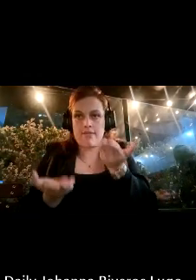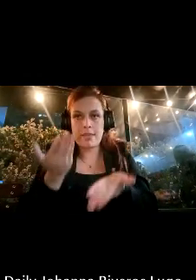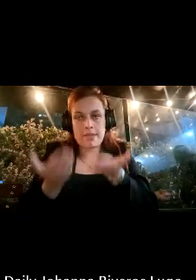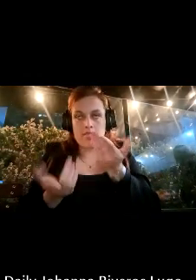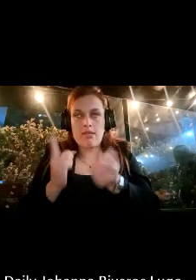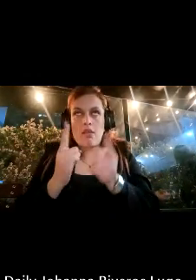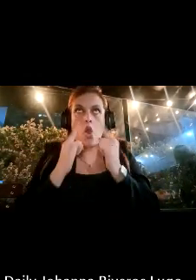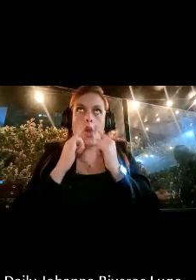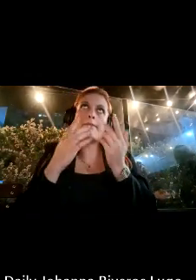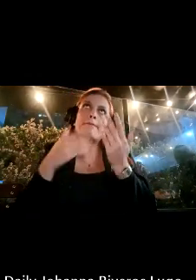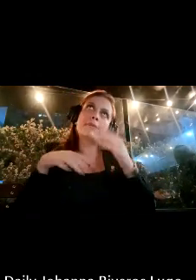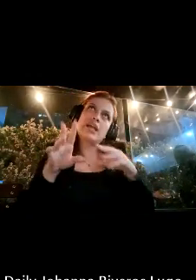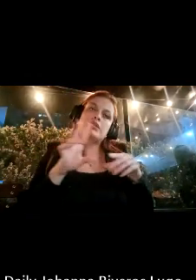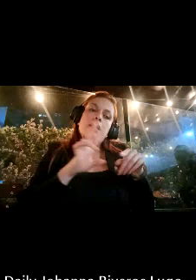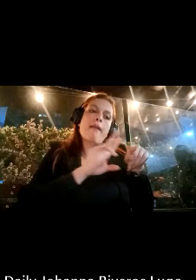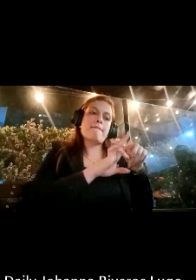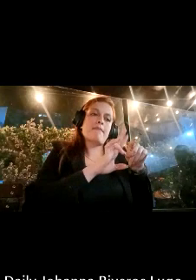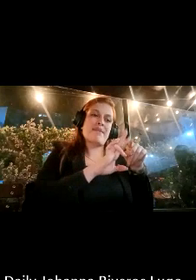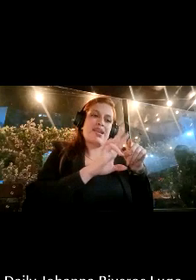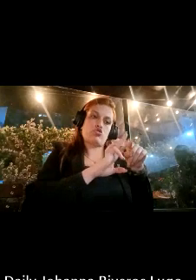del sonido, nos dice